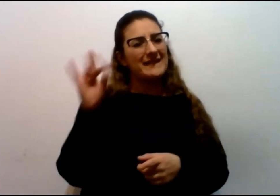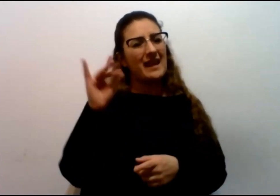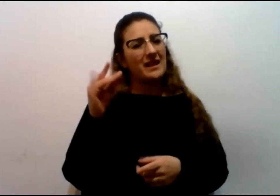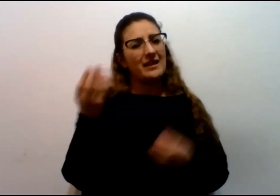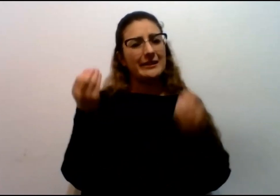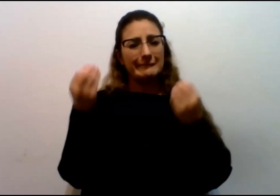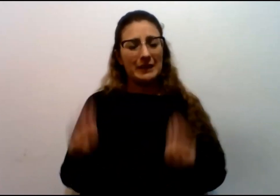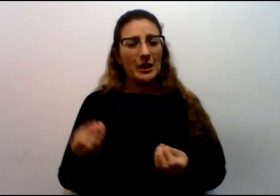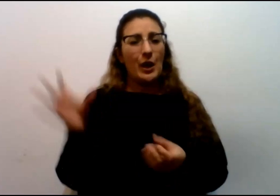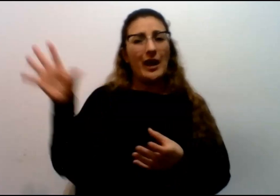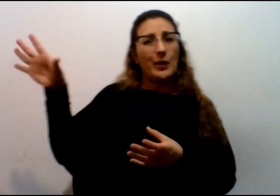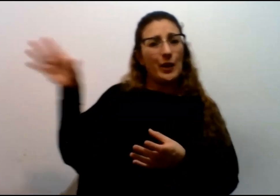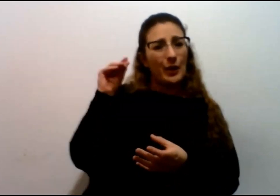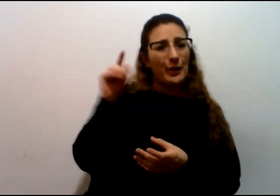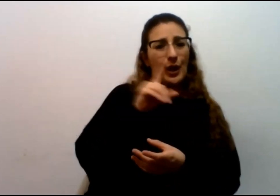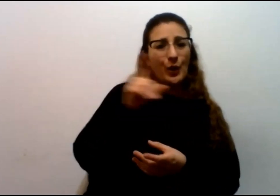escucho A ustedes